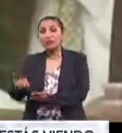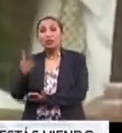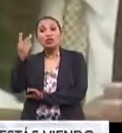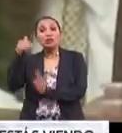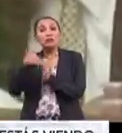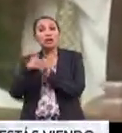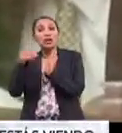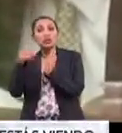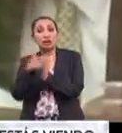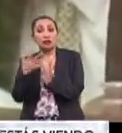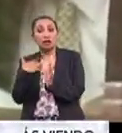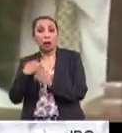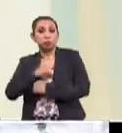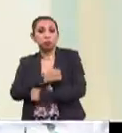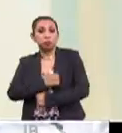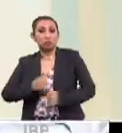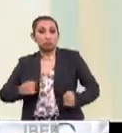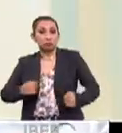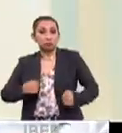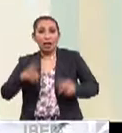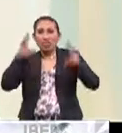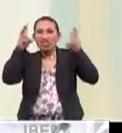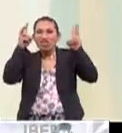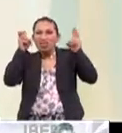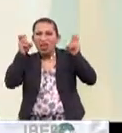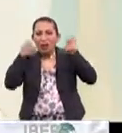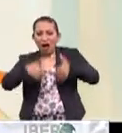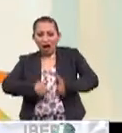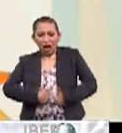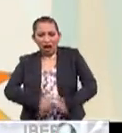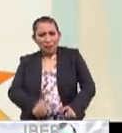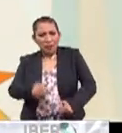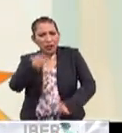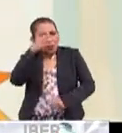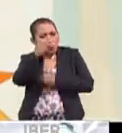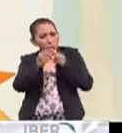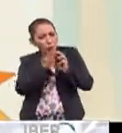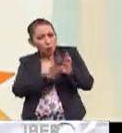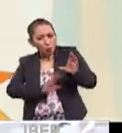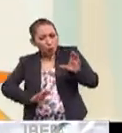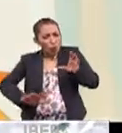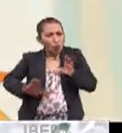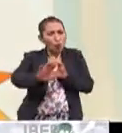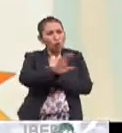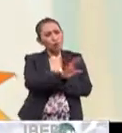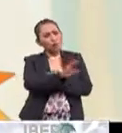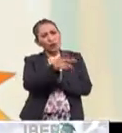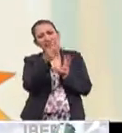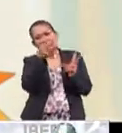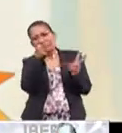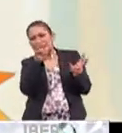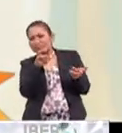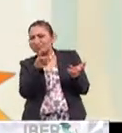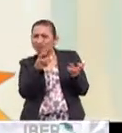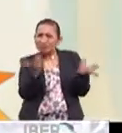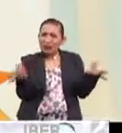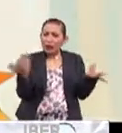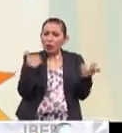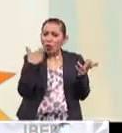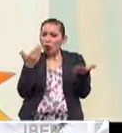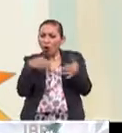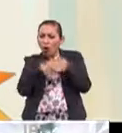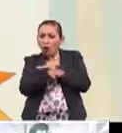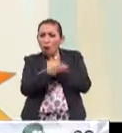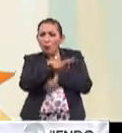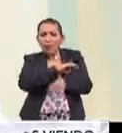672 millones padecen de obesidad. El tema del hambre hoy día en el mundo es un tema de acceso a